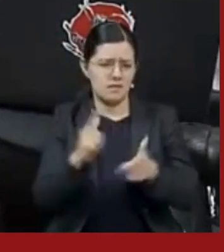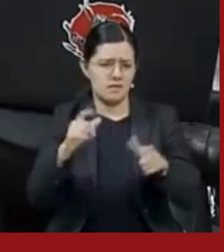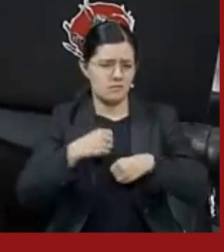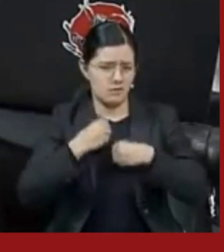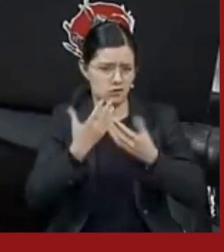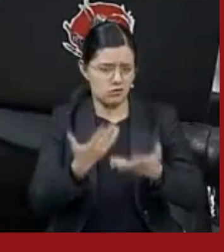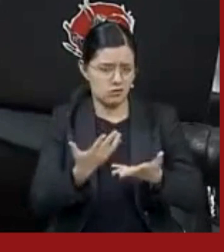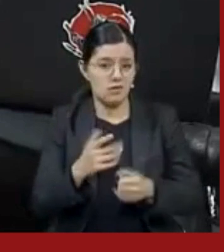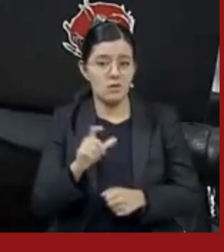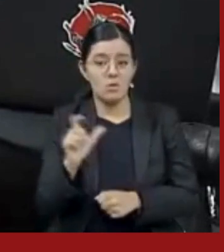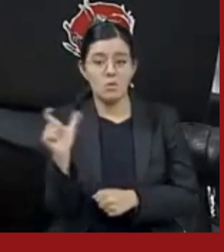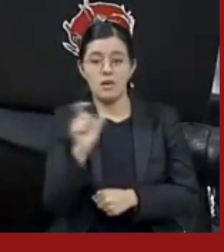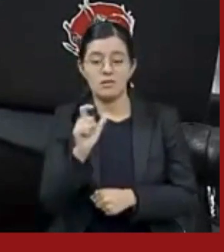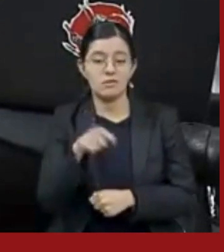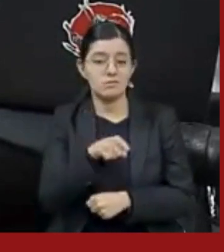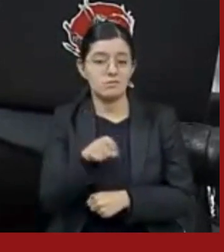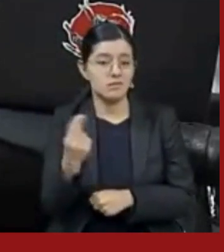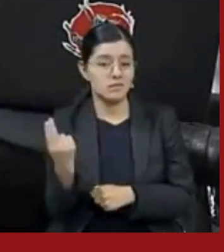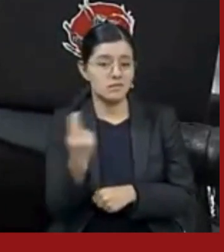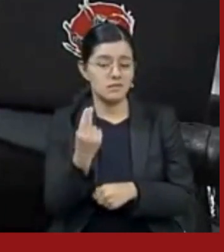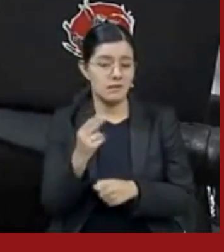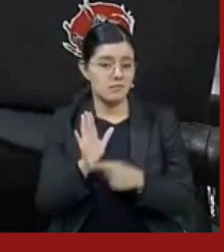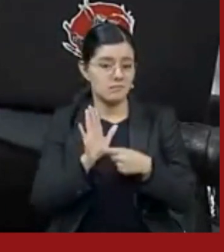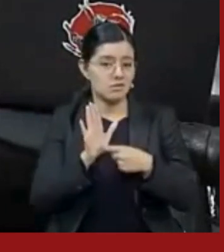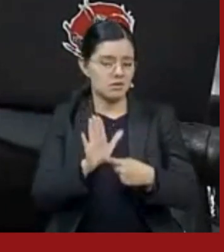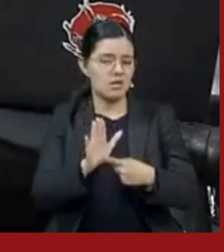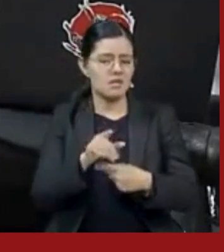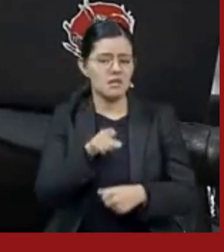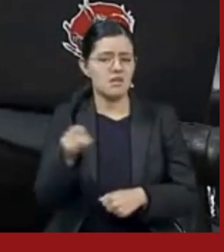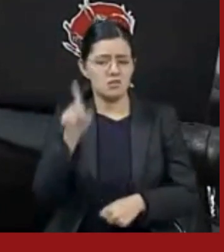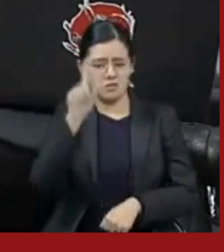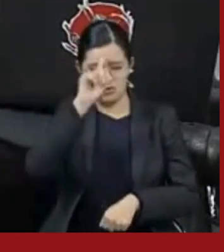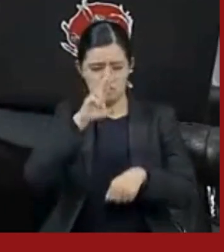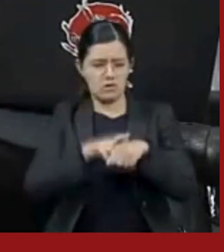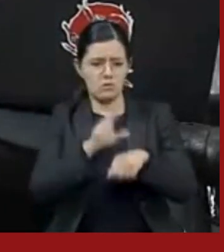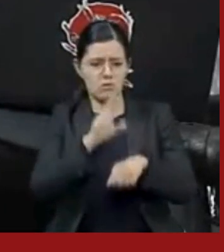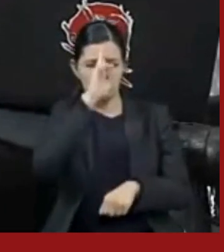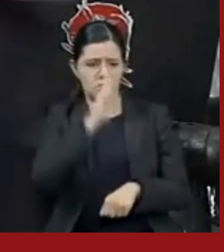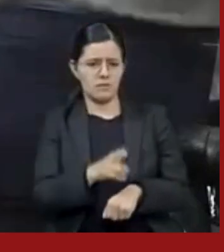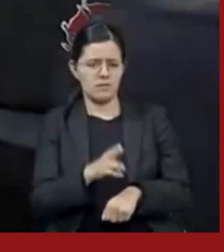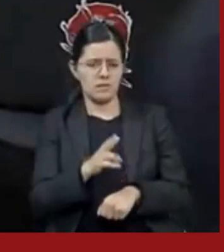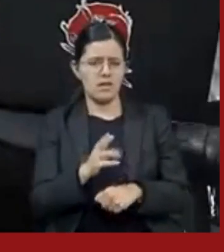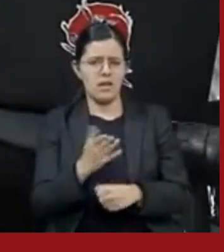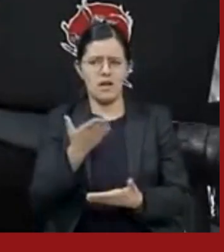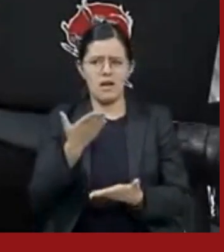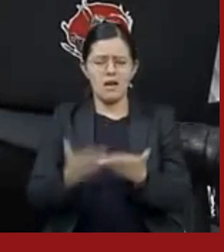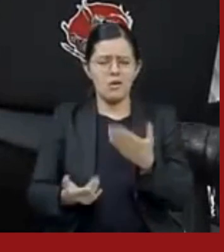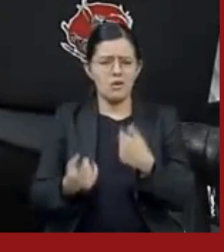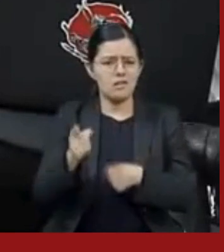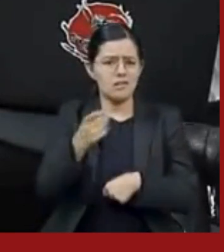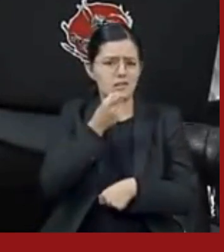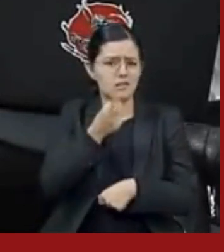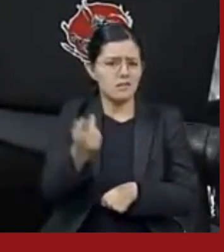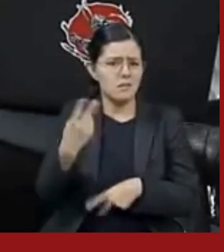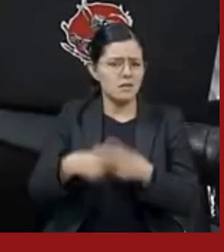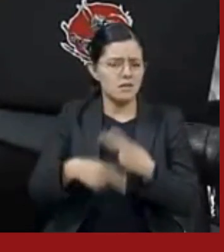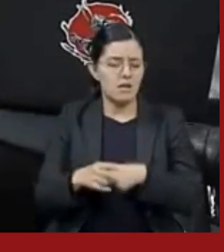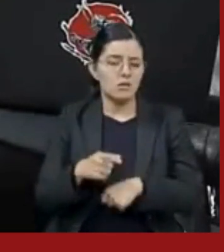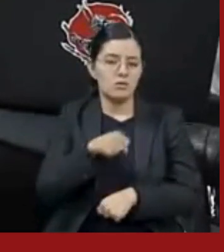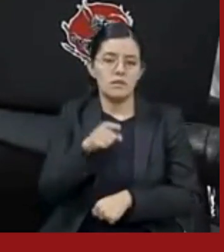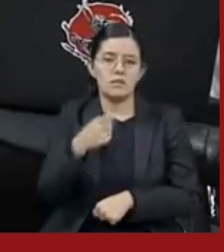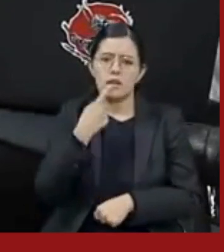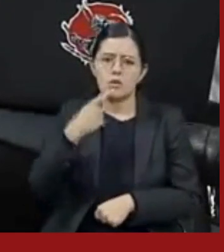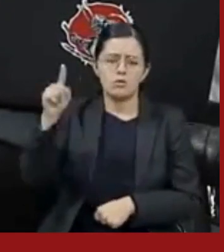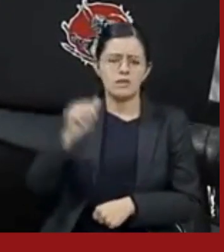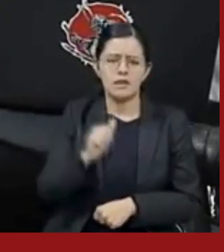mostrar a la gente lo que están haciendo, lo prohíben. Tienen el descaro de venir a decir aquí, es que no han metido las denuncias,